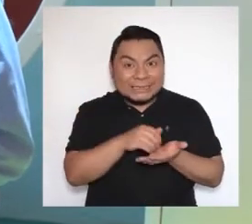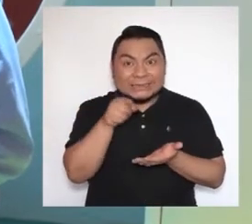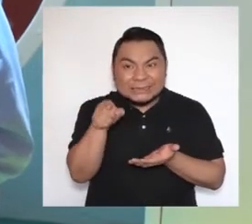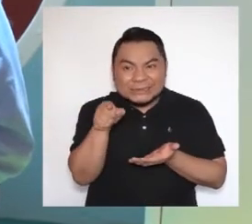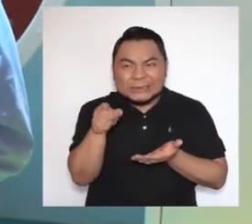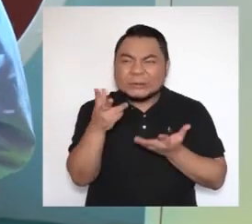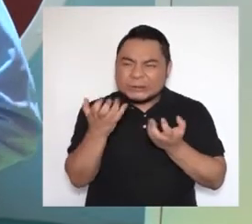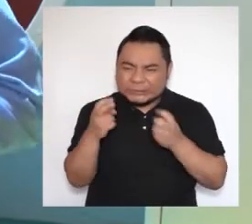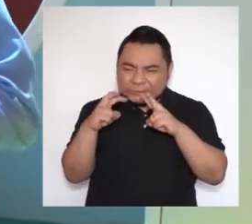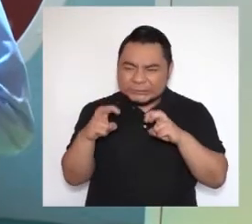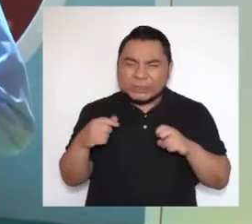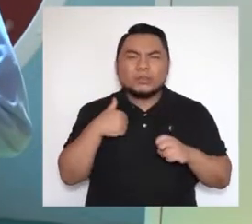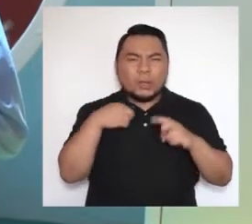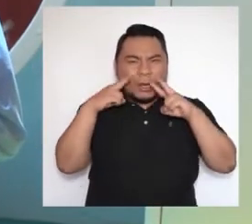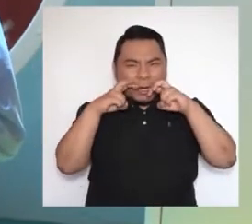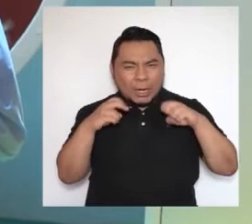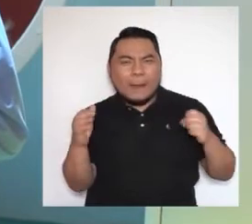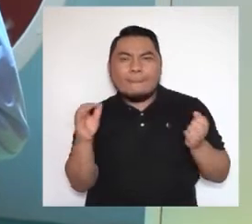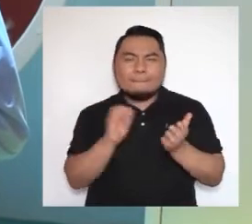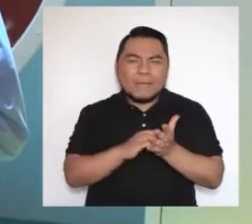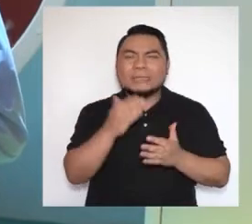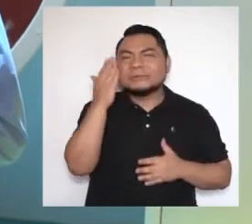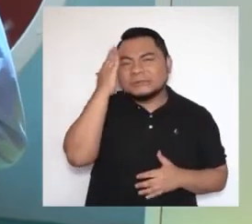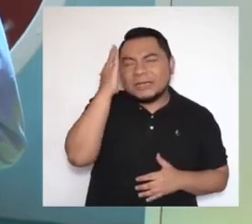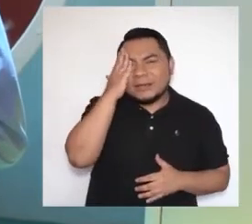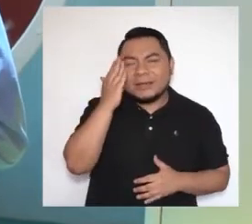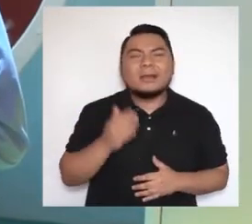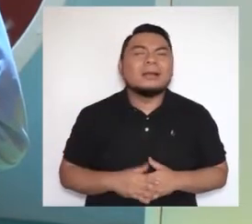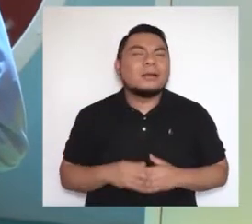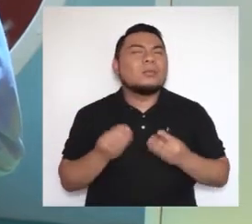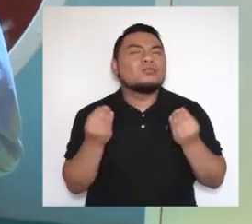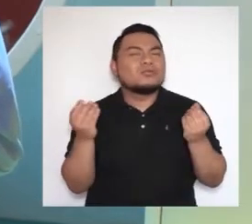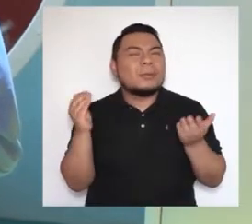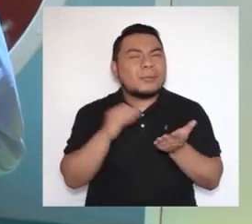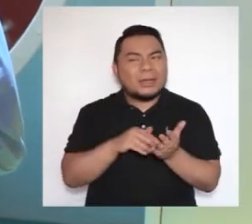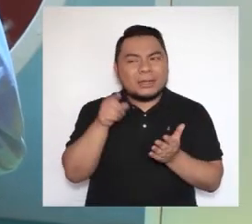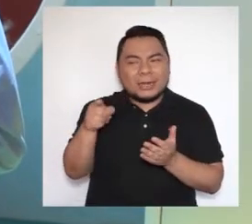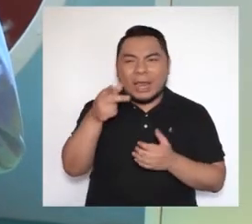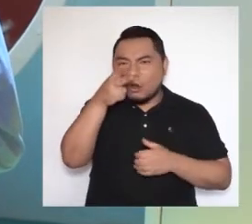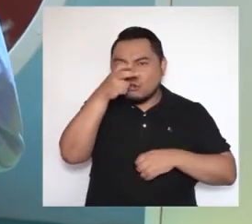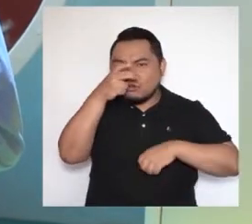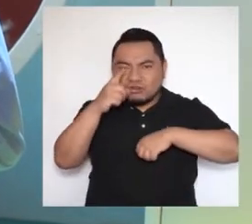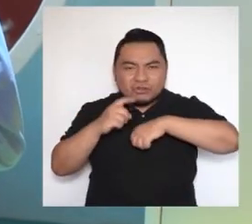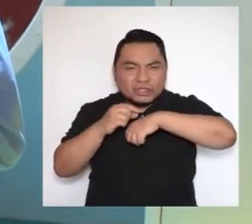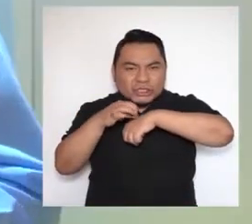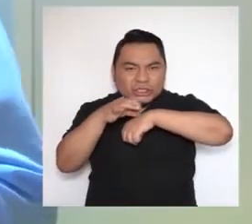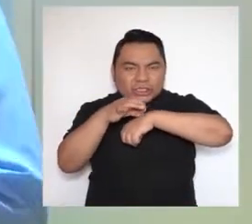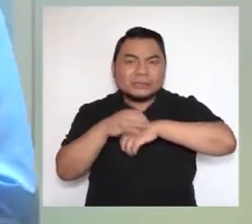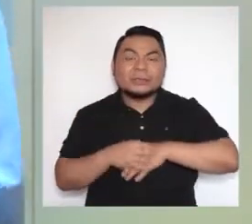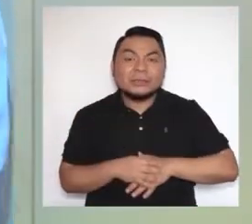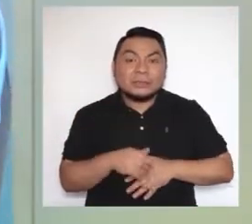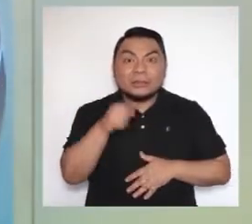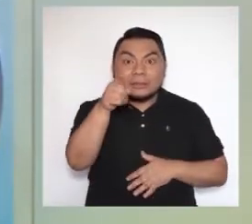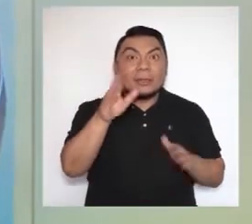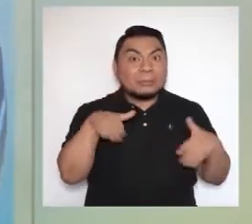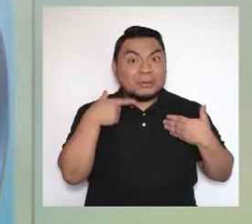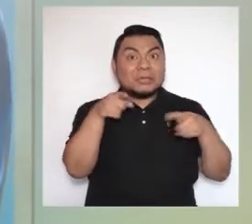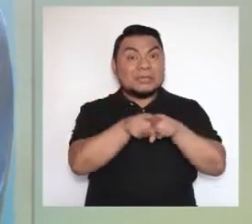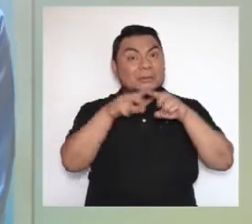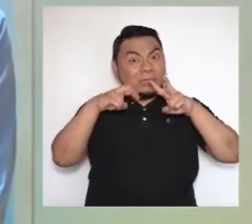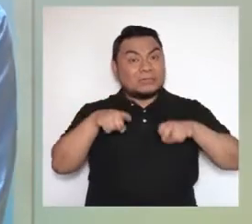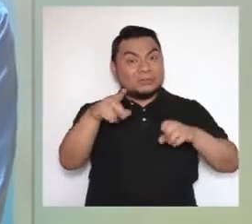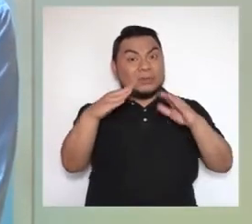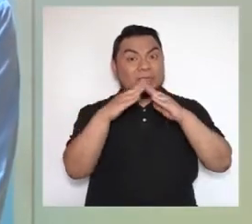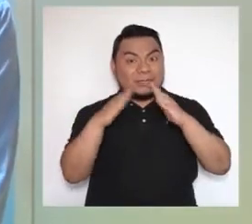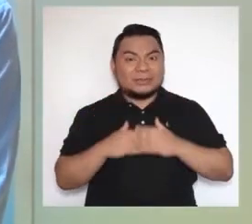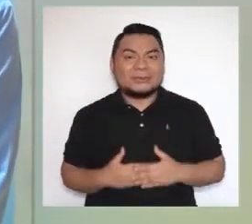ella. Investigaré un poco para saber mucho más sobre hormigas. Ustedes también pueden investigar